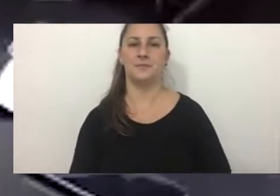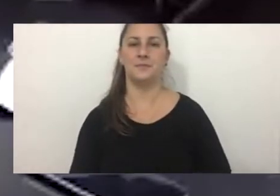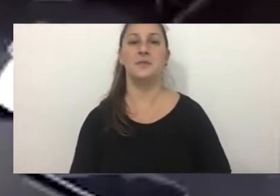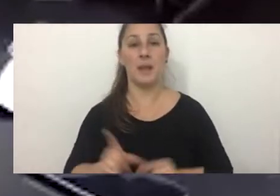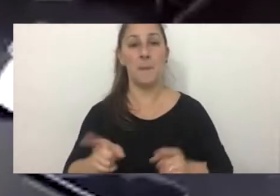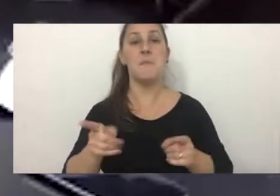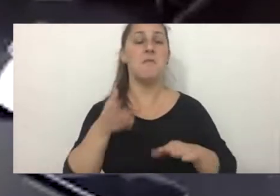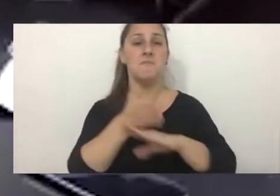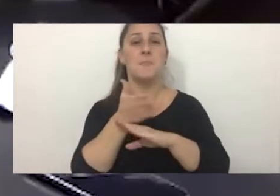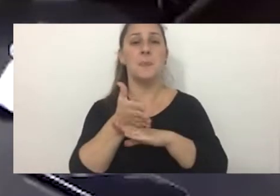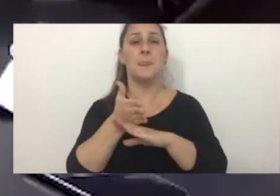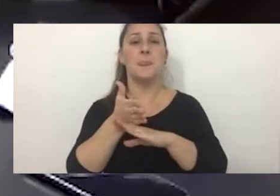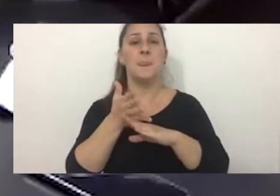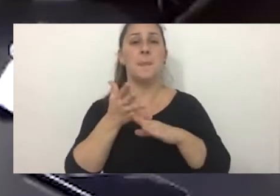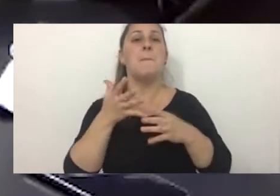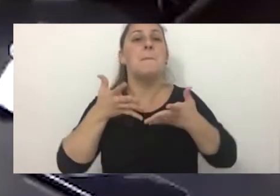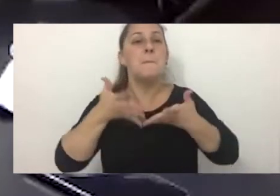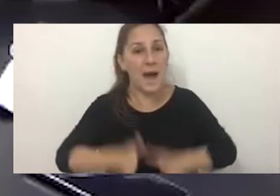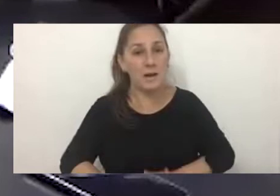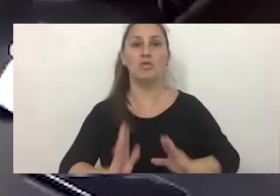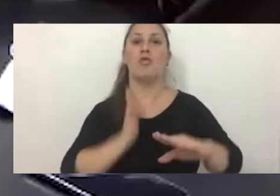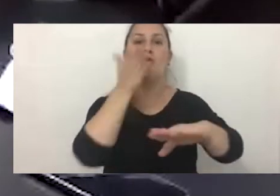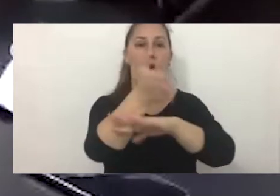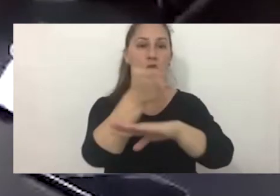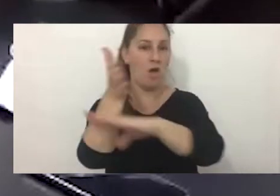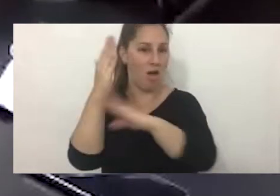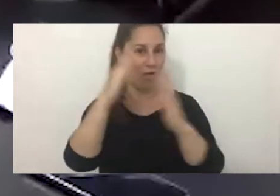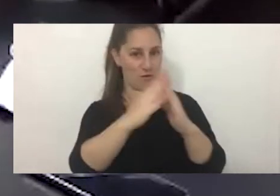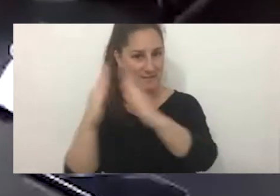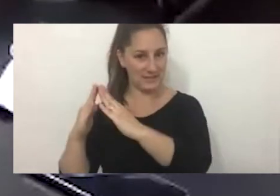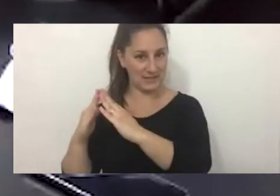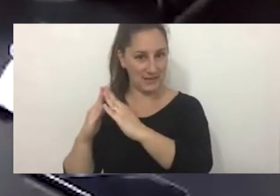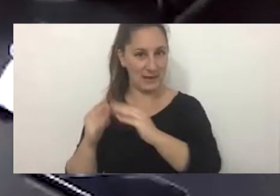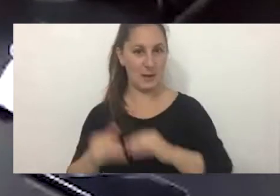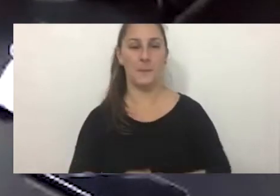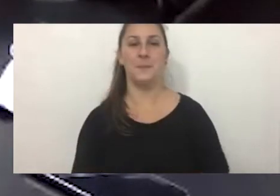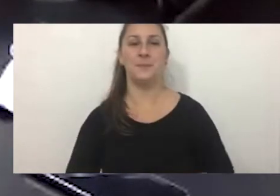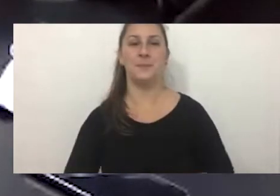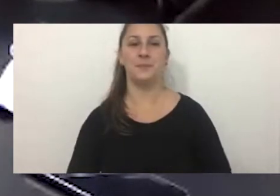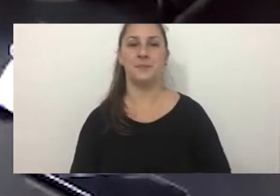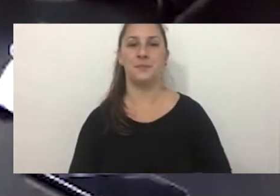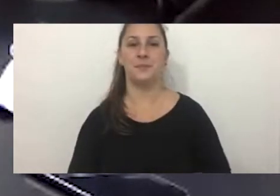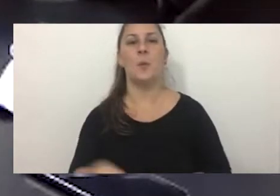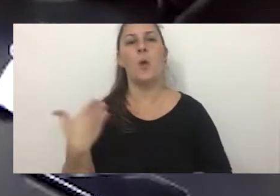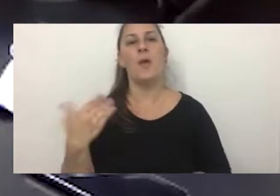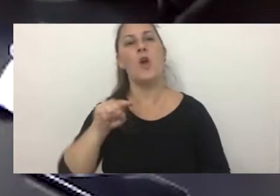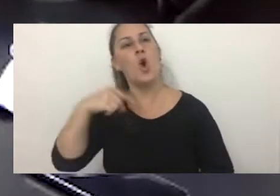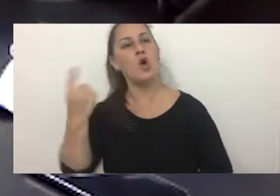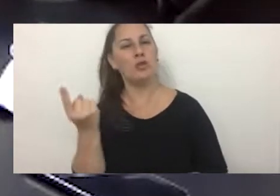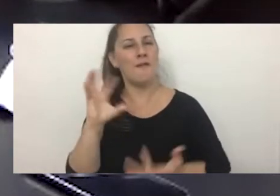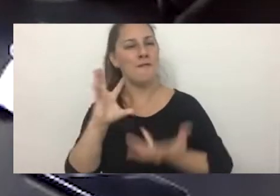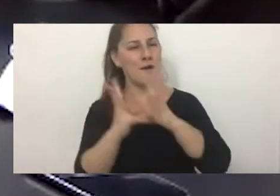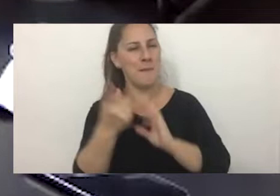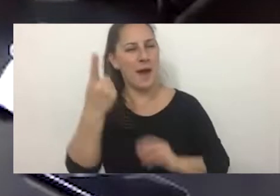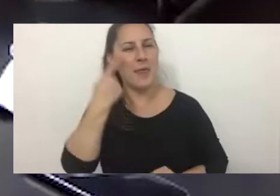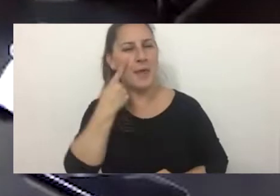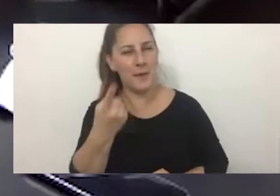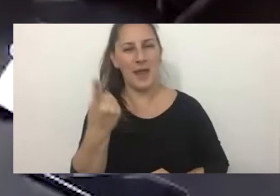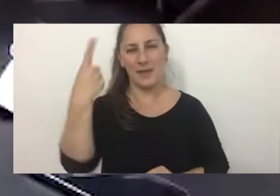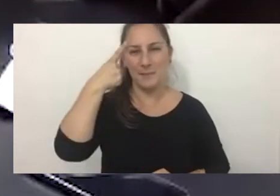en el Sanatorio Nuestra Señora Merced de Martín Coronado, el Sanatorio de Trinidad Quilmes, en el